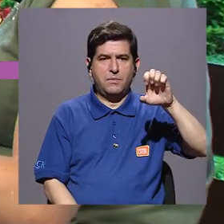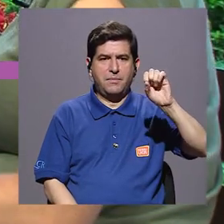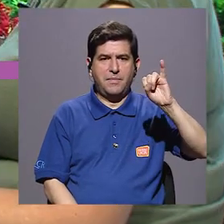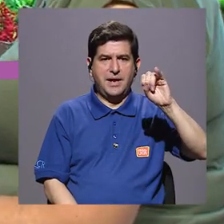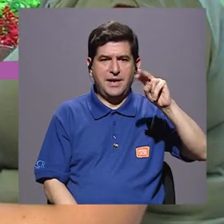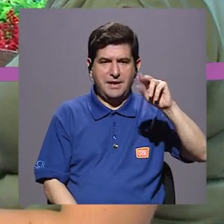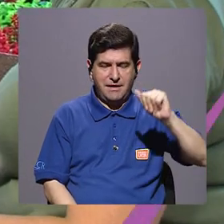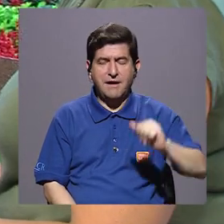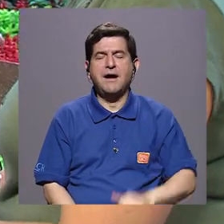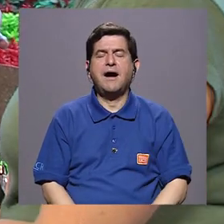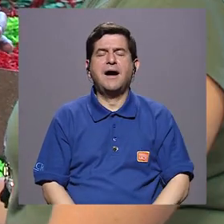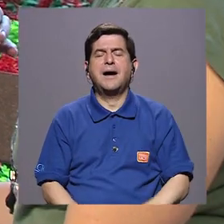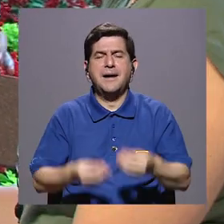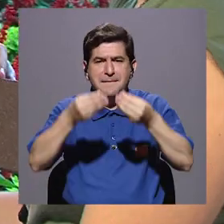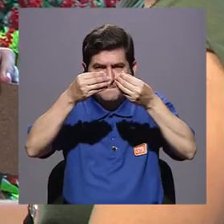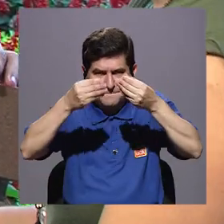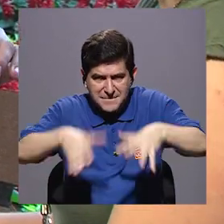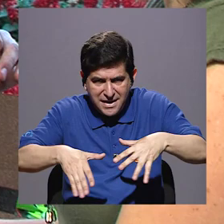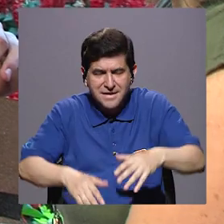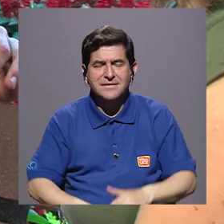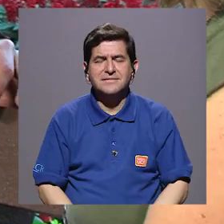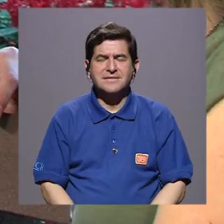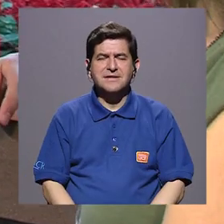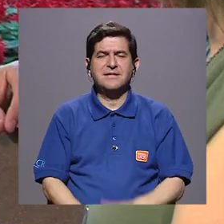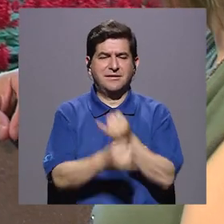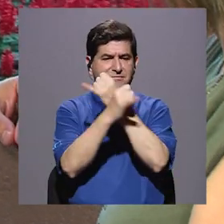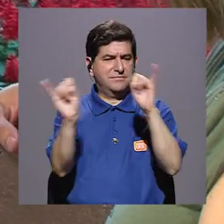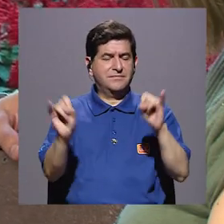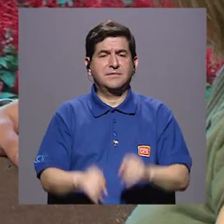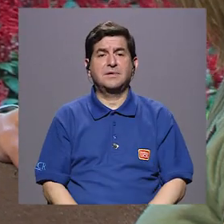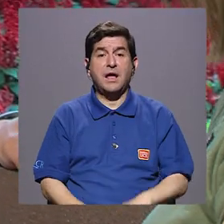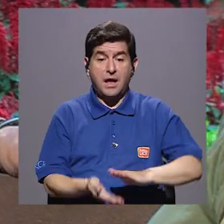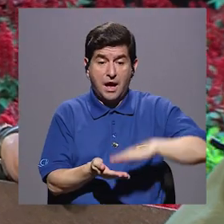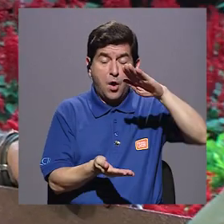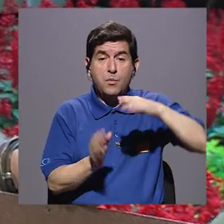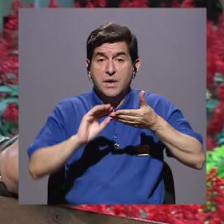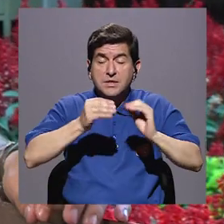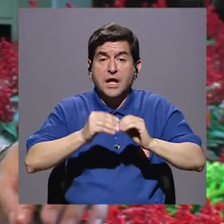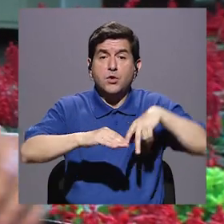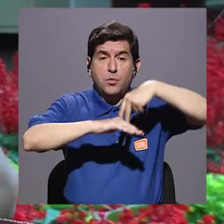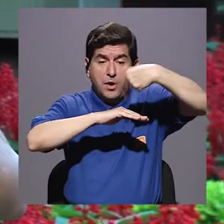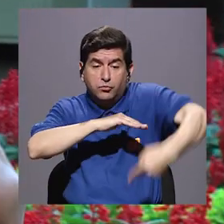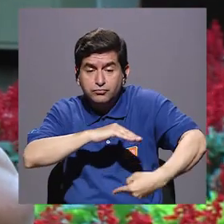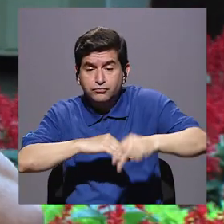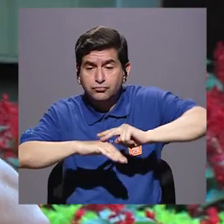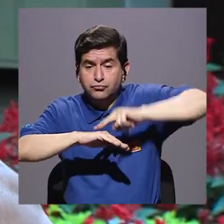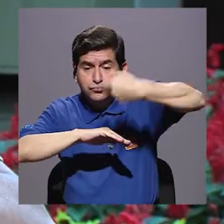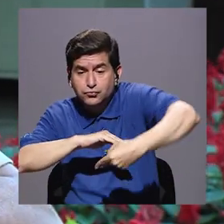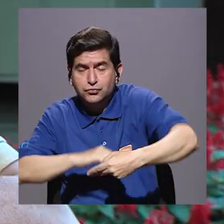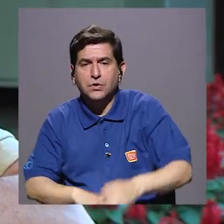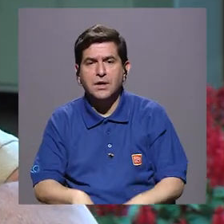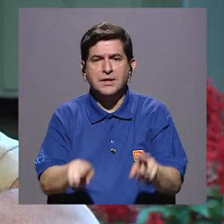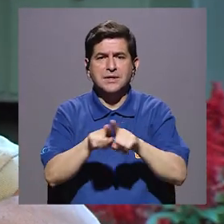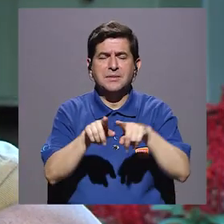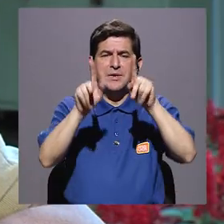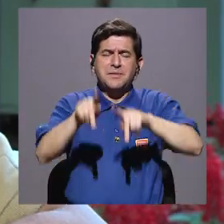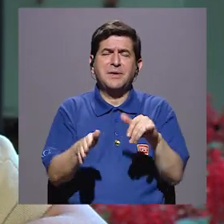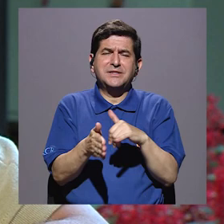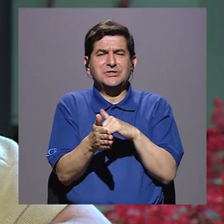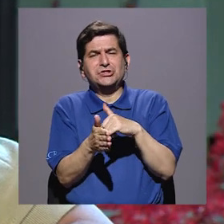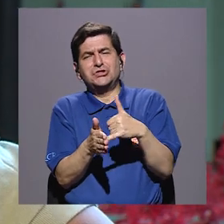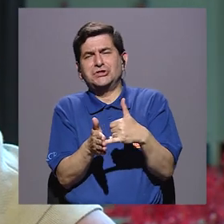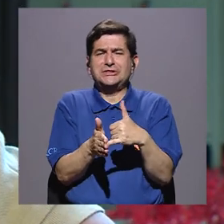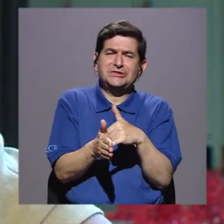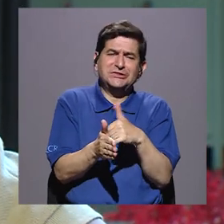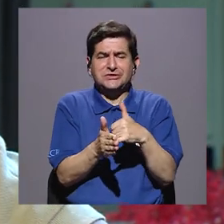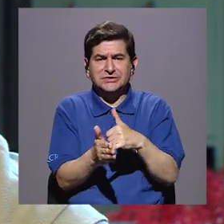de la independencia, aumento en las caídas en estas personas. Esto pues también va a conllevar, ¿verdad?, fragilidad en las personas,